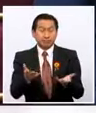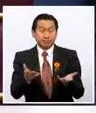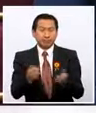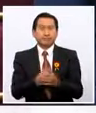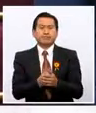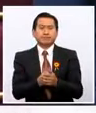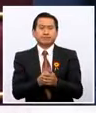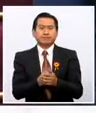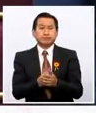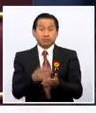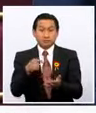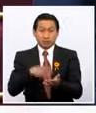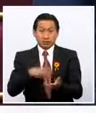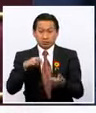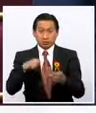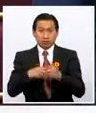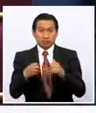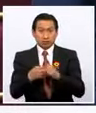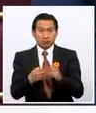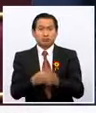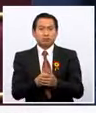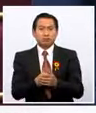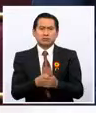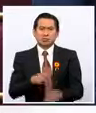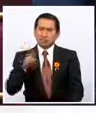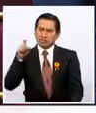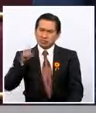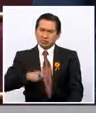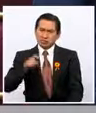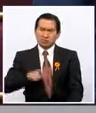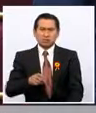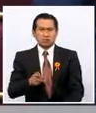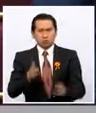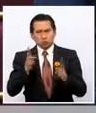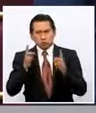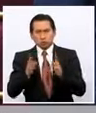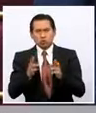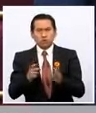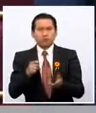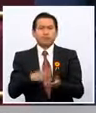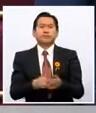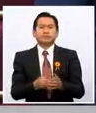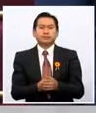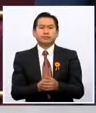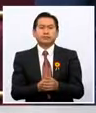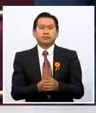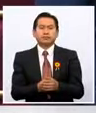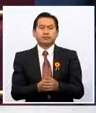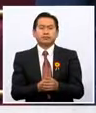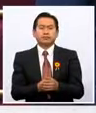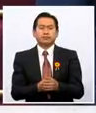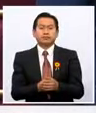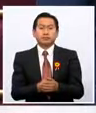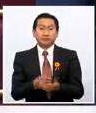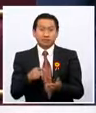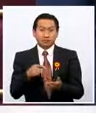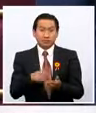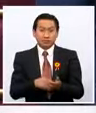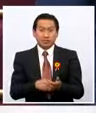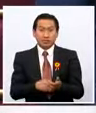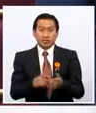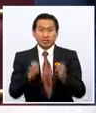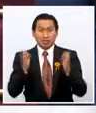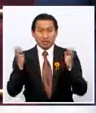es ante esta situación de necesidad y apuro y es ante esta emergencia